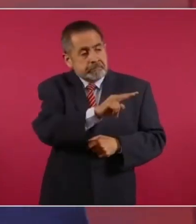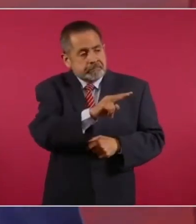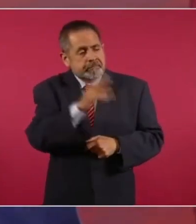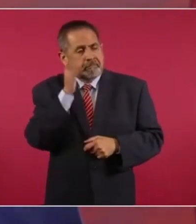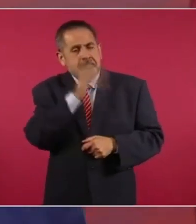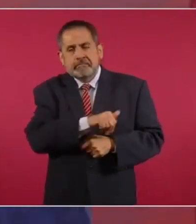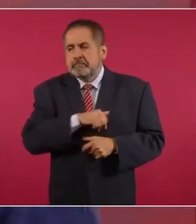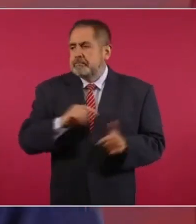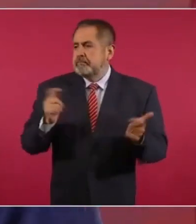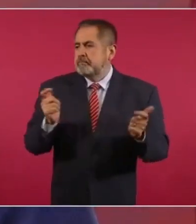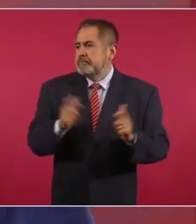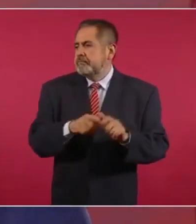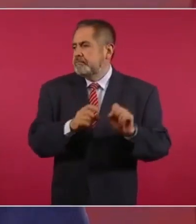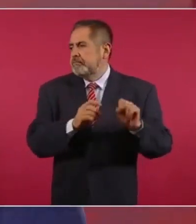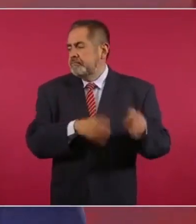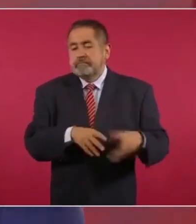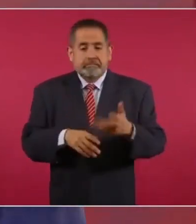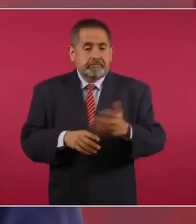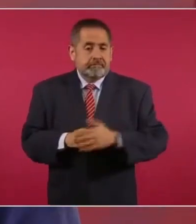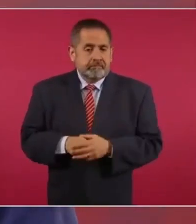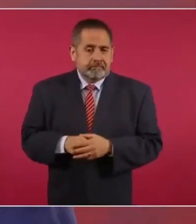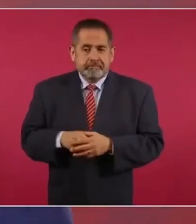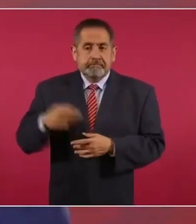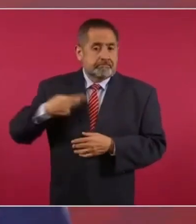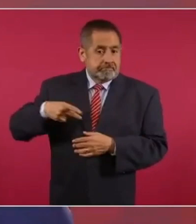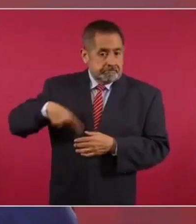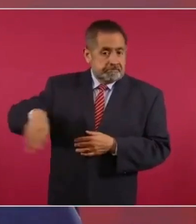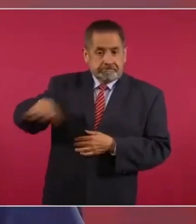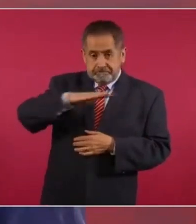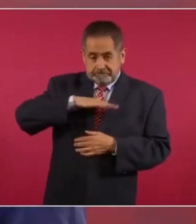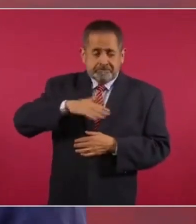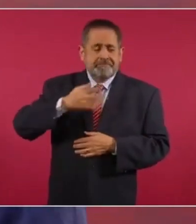porque ya hablamos, la gente está